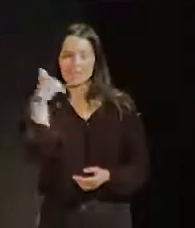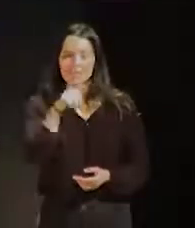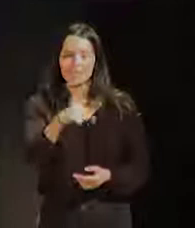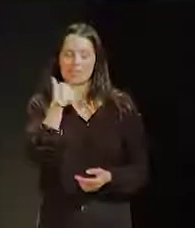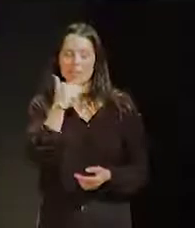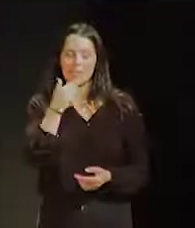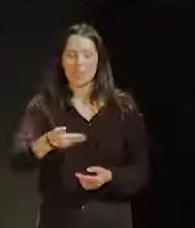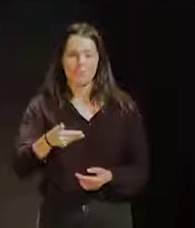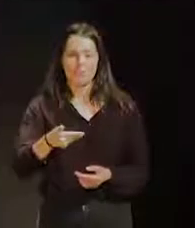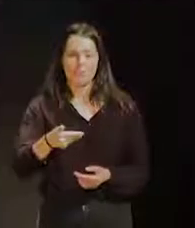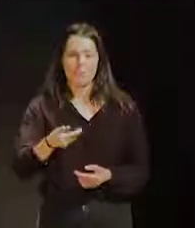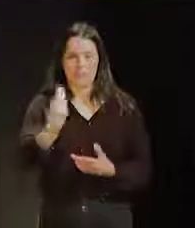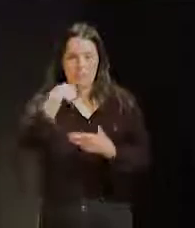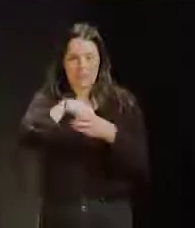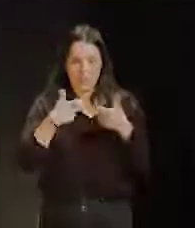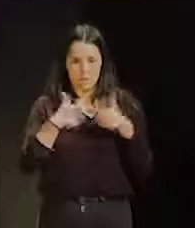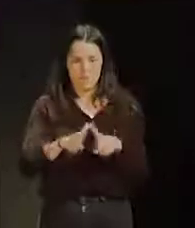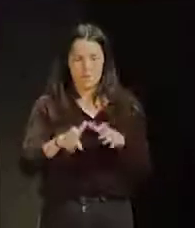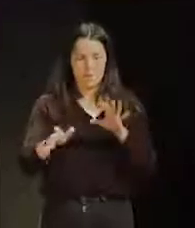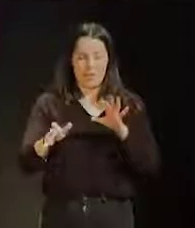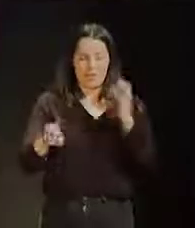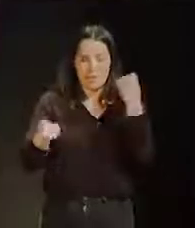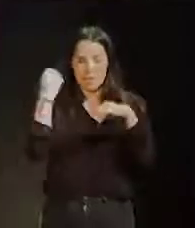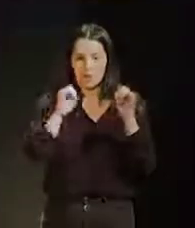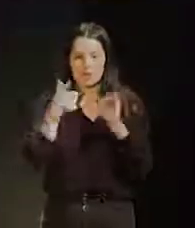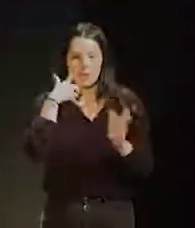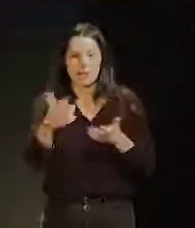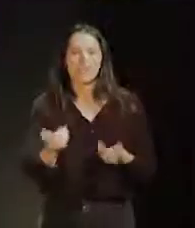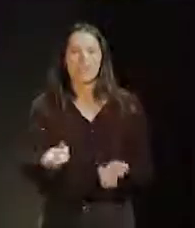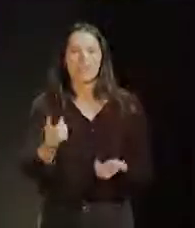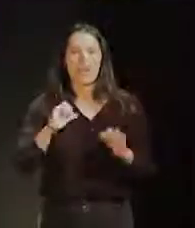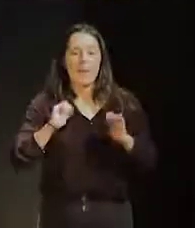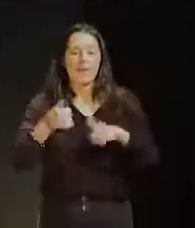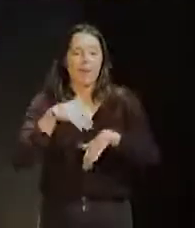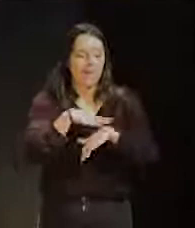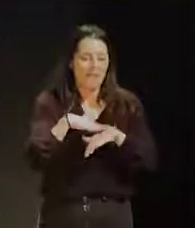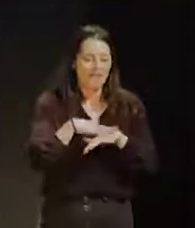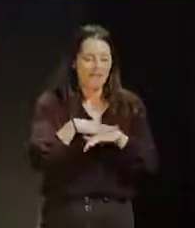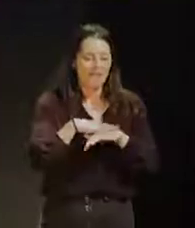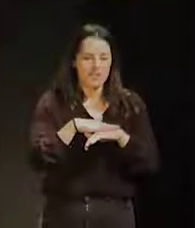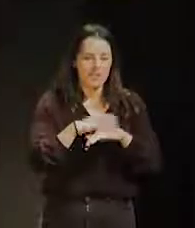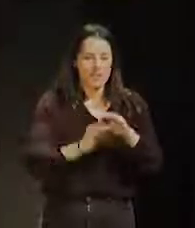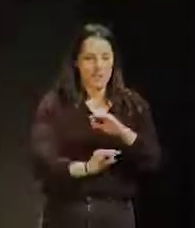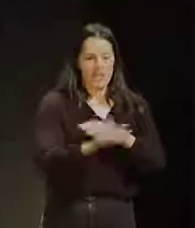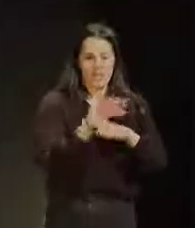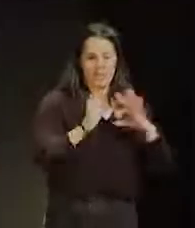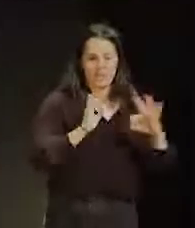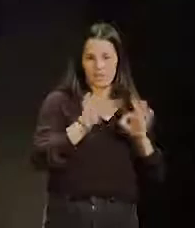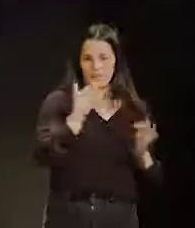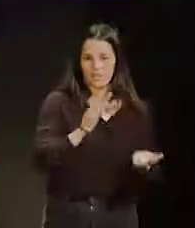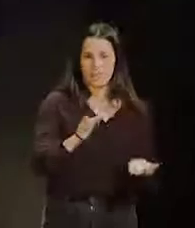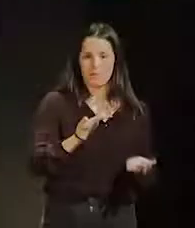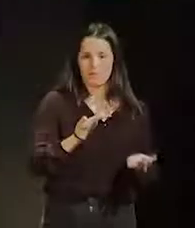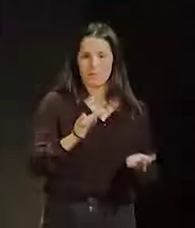nosotros artistas esta cosa debe empezar del inicio, de la base, del día uno de creación, porque hacerla en la